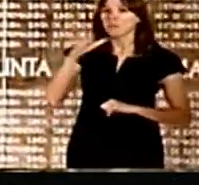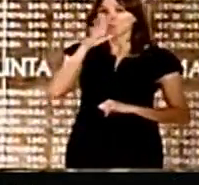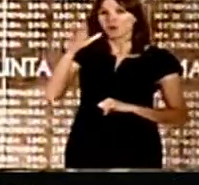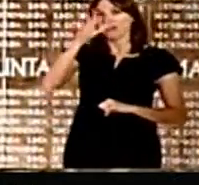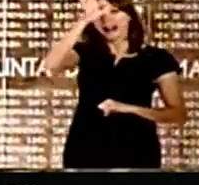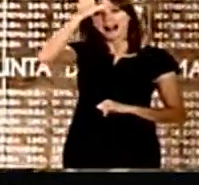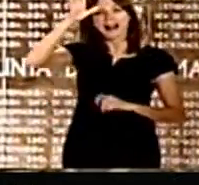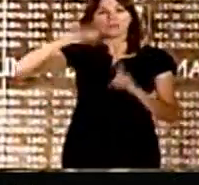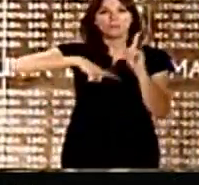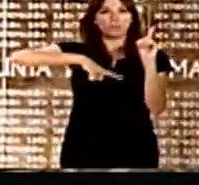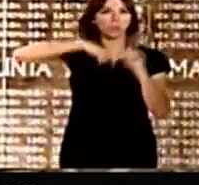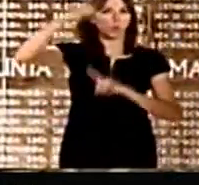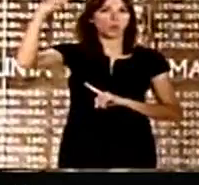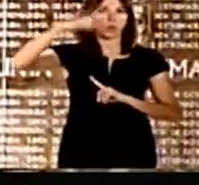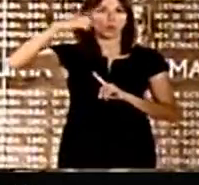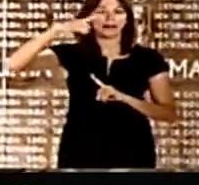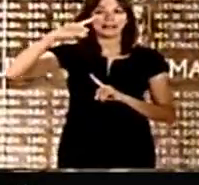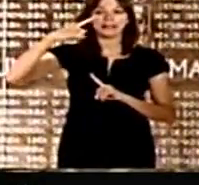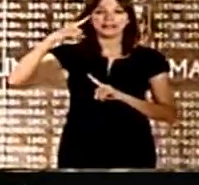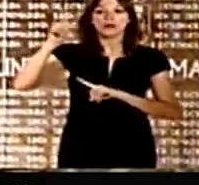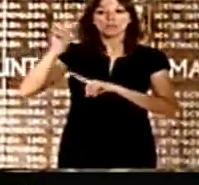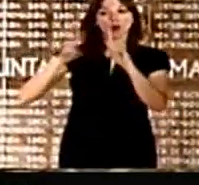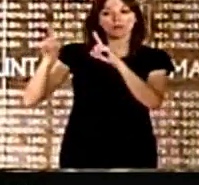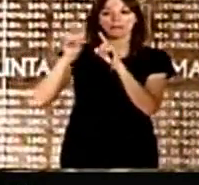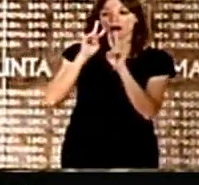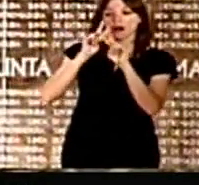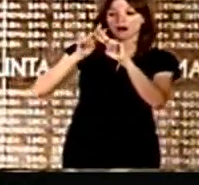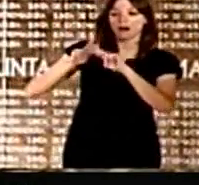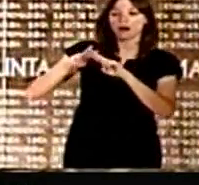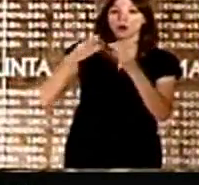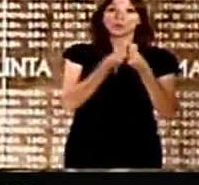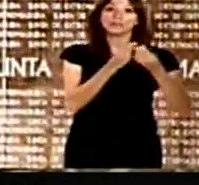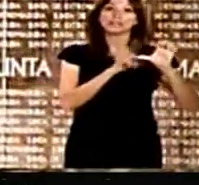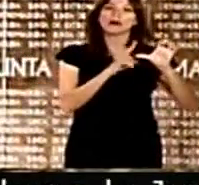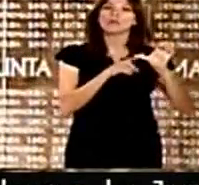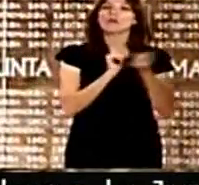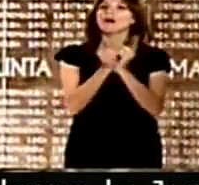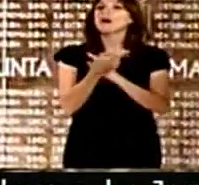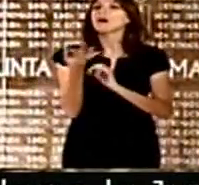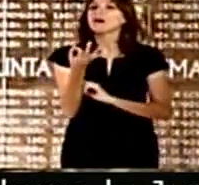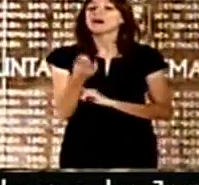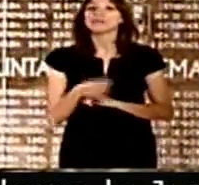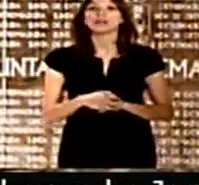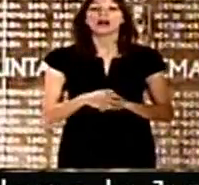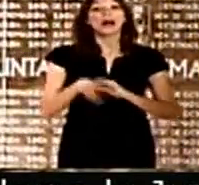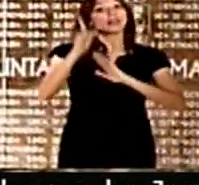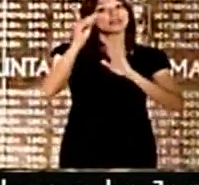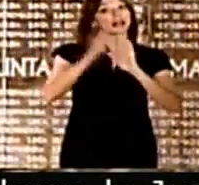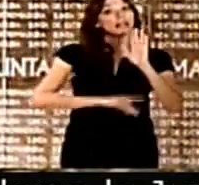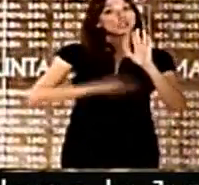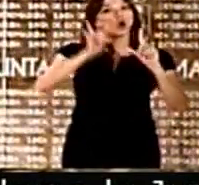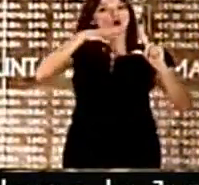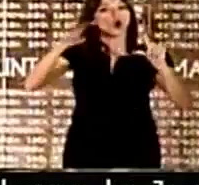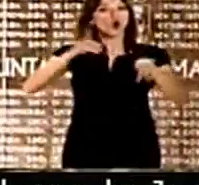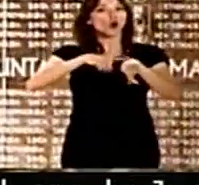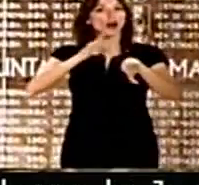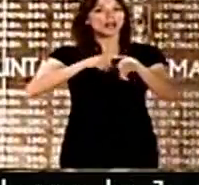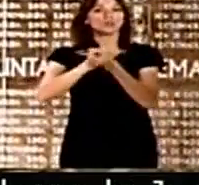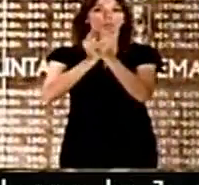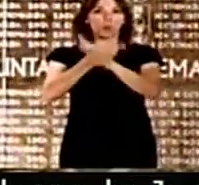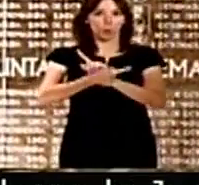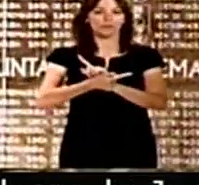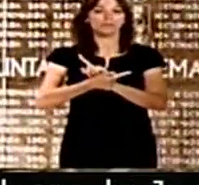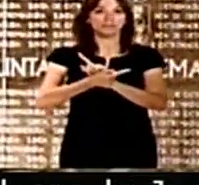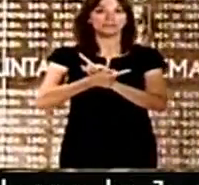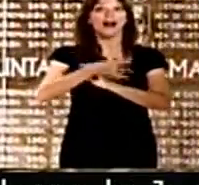calor, ante ese problema la Junta de Extremadura lo que hizo es modificar un decreto que regula los horarios, de tal manera que